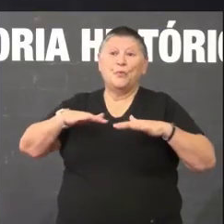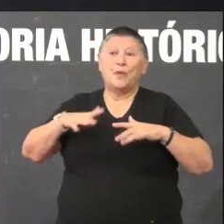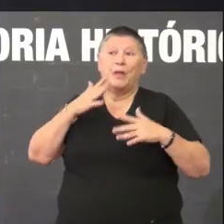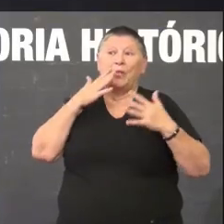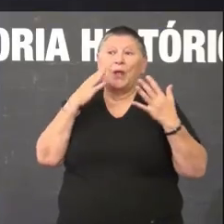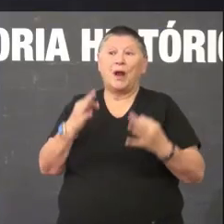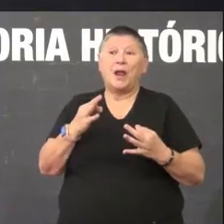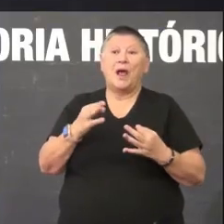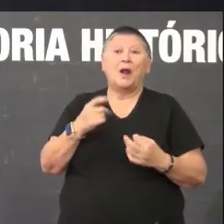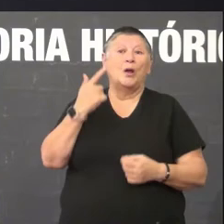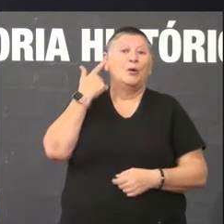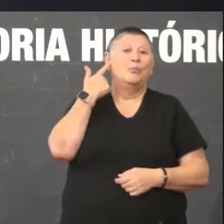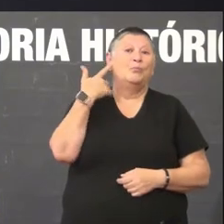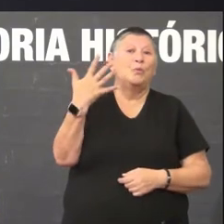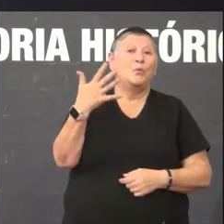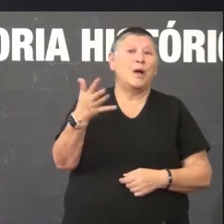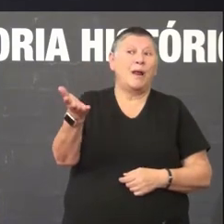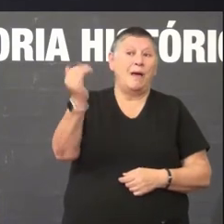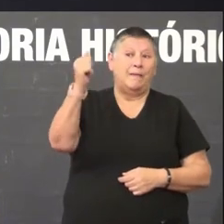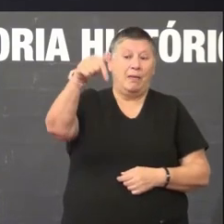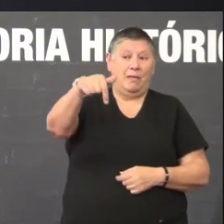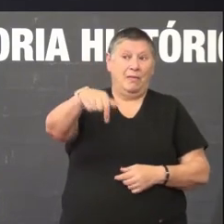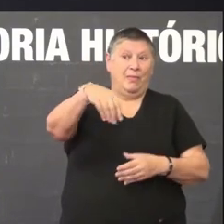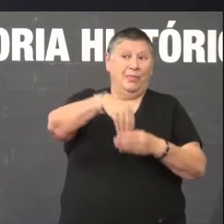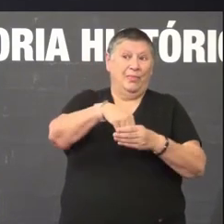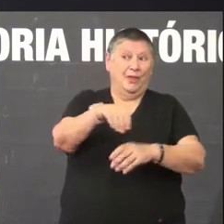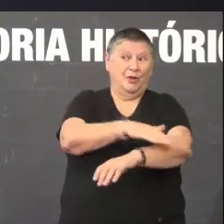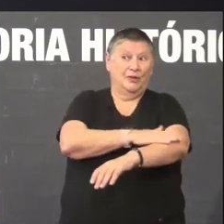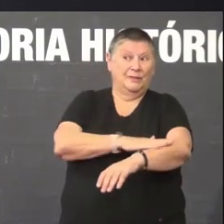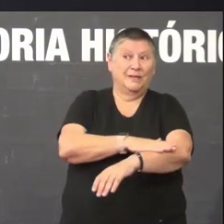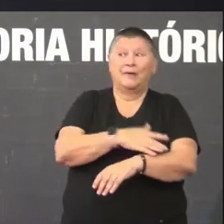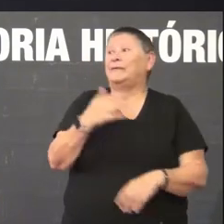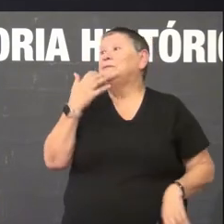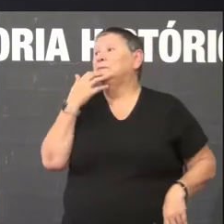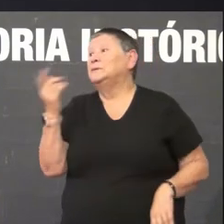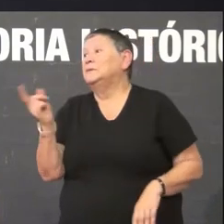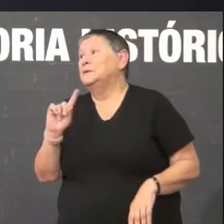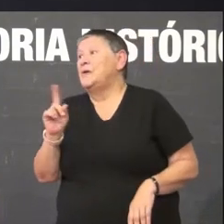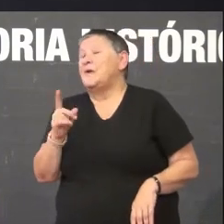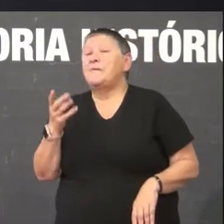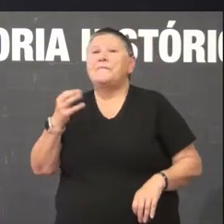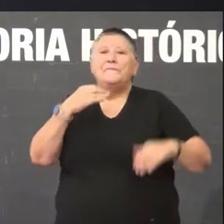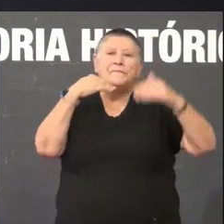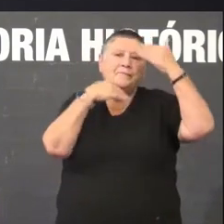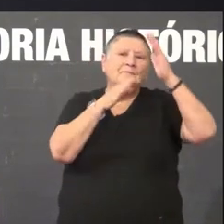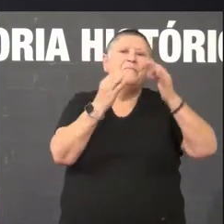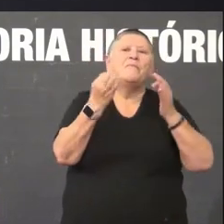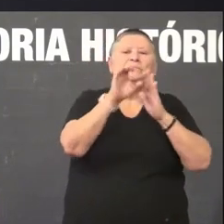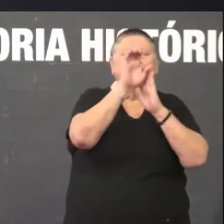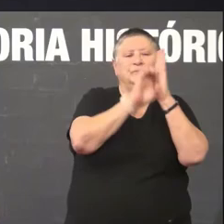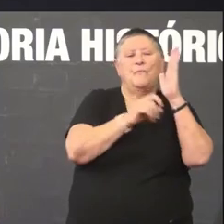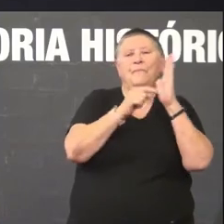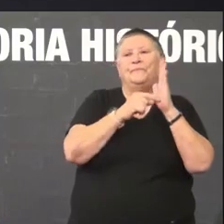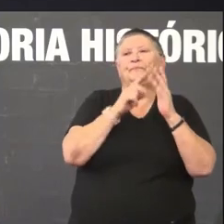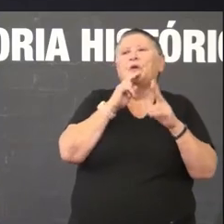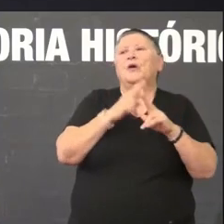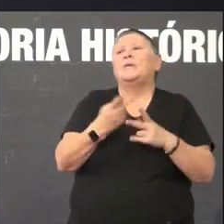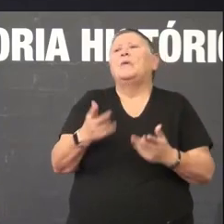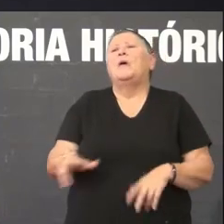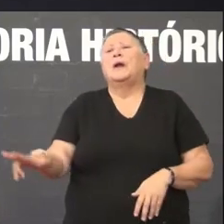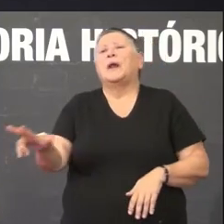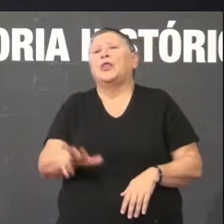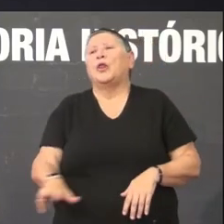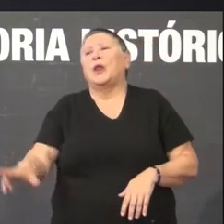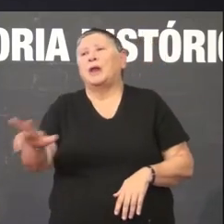reales e populares que había dentro do Estado, porque senón había que atender a eso que chamou a Constitución nacionalidades, que nunca